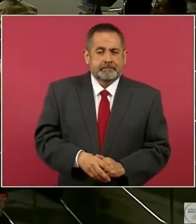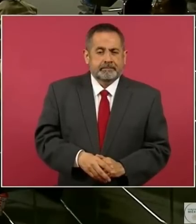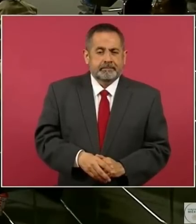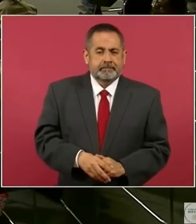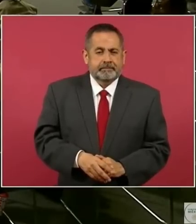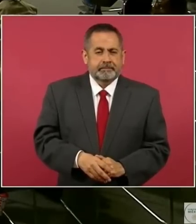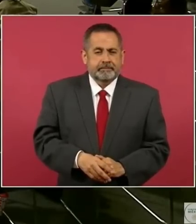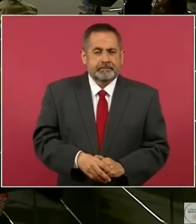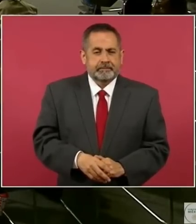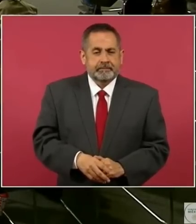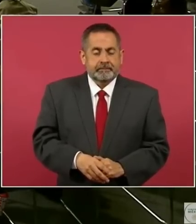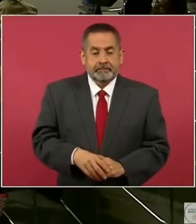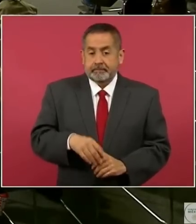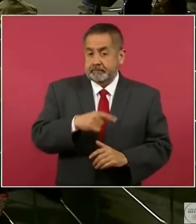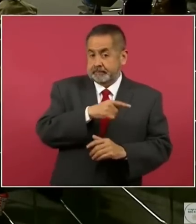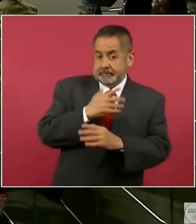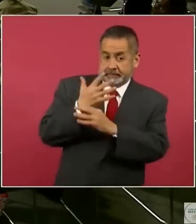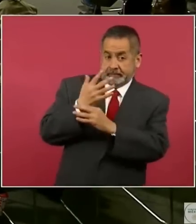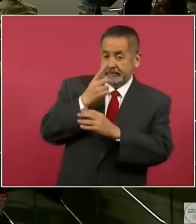Dice, no estoy de acuerdo.